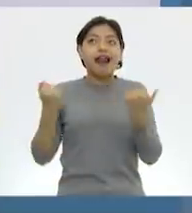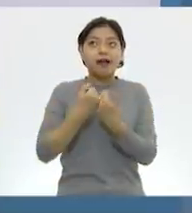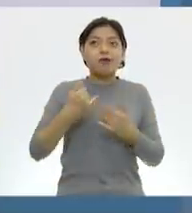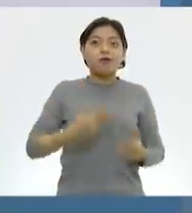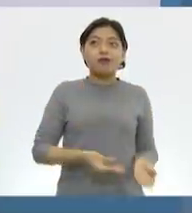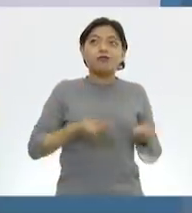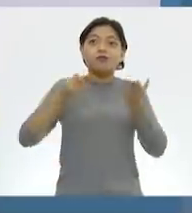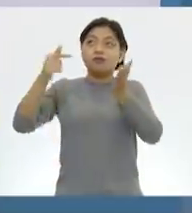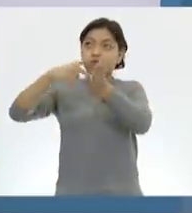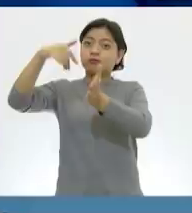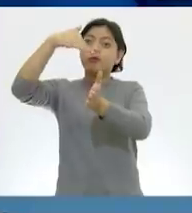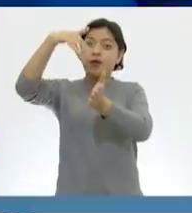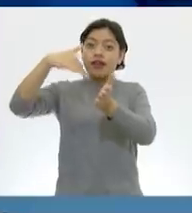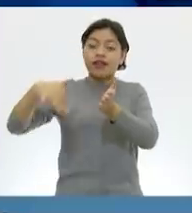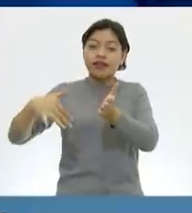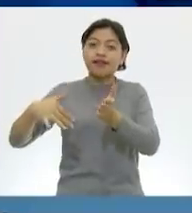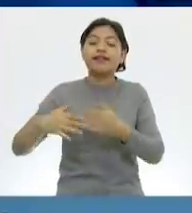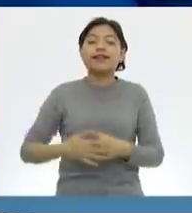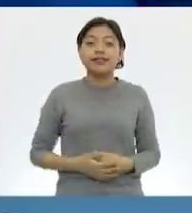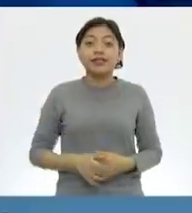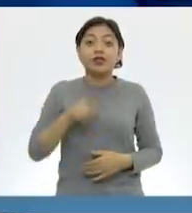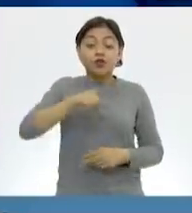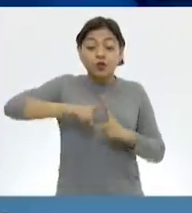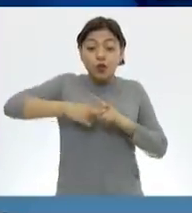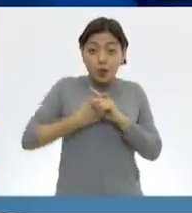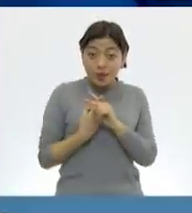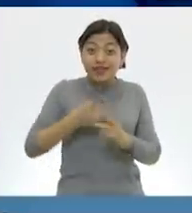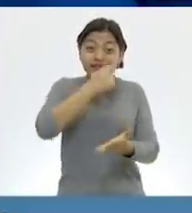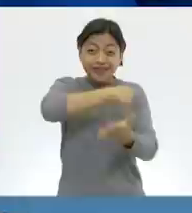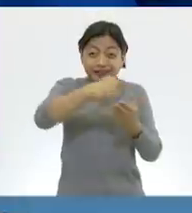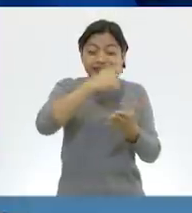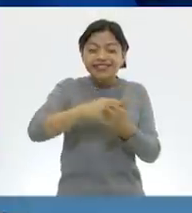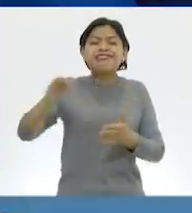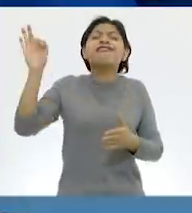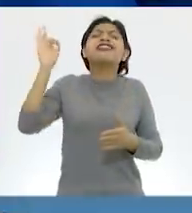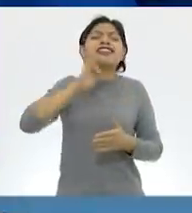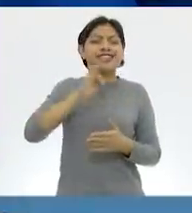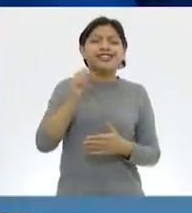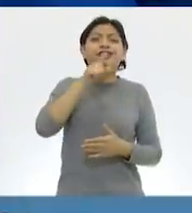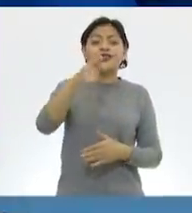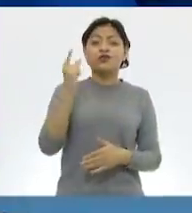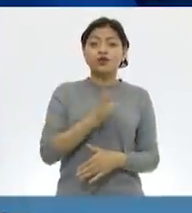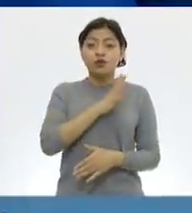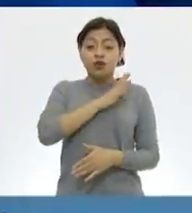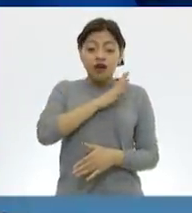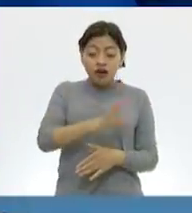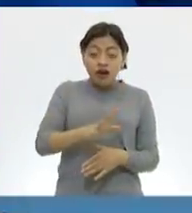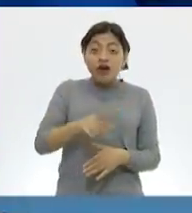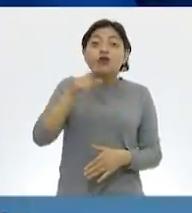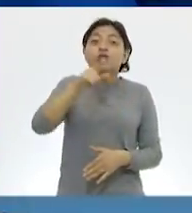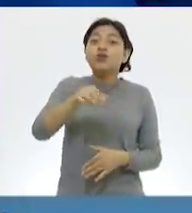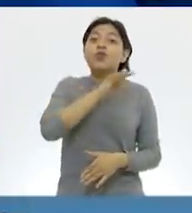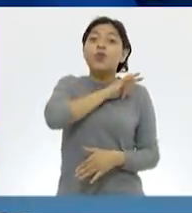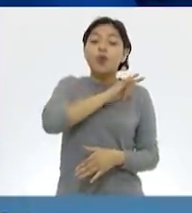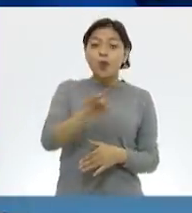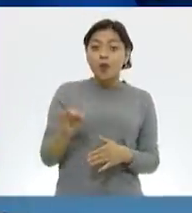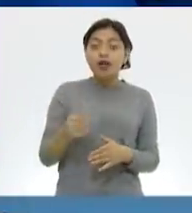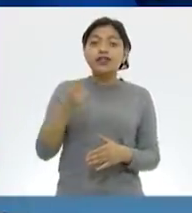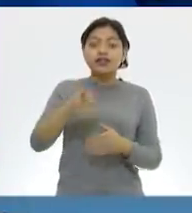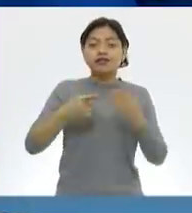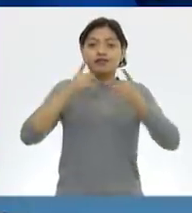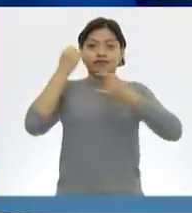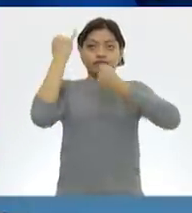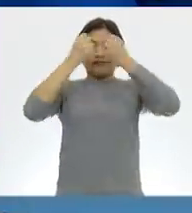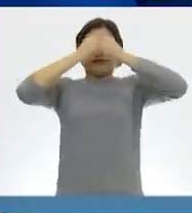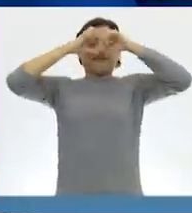lean. Ya que empieces a escribir, quizá te asombrará lo mucho que tienes desarrolladas la